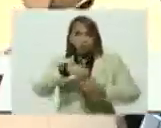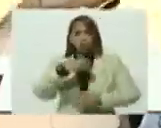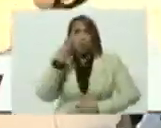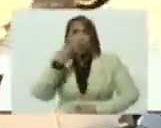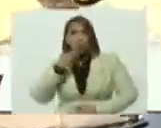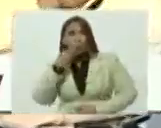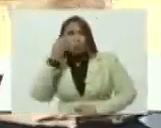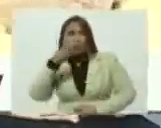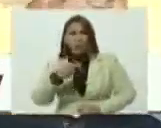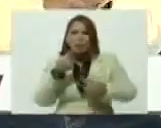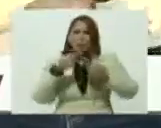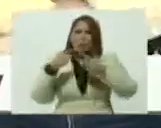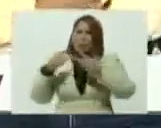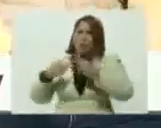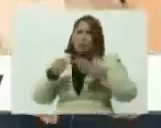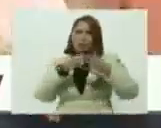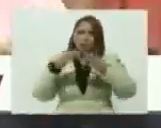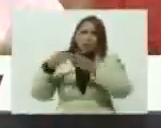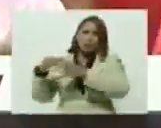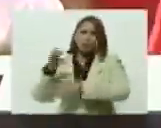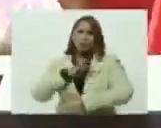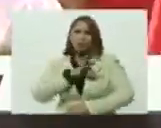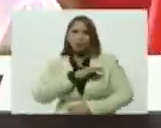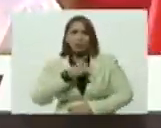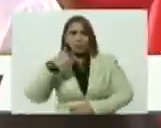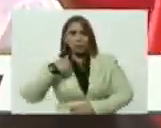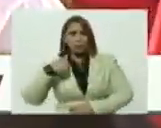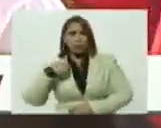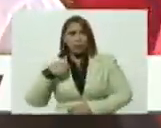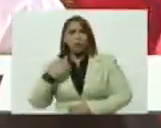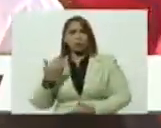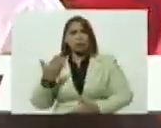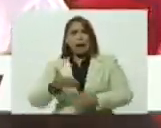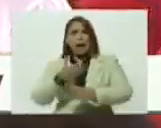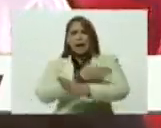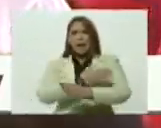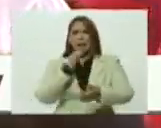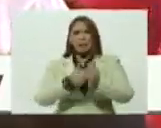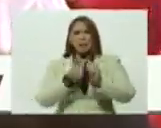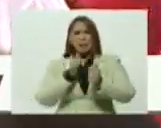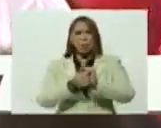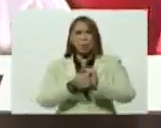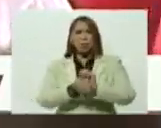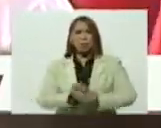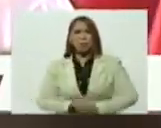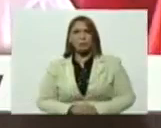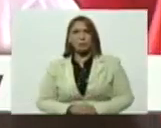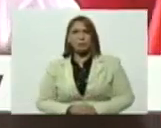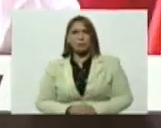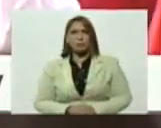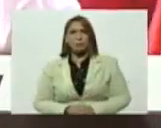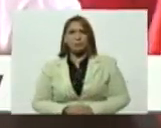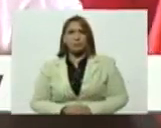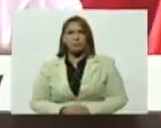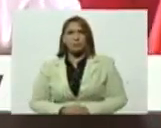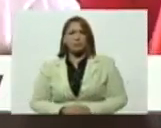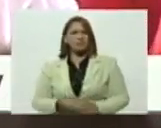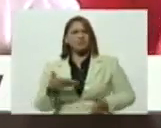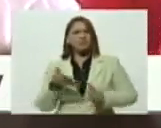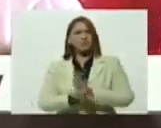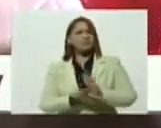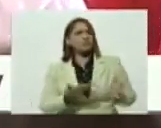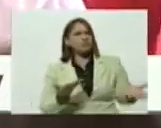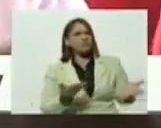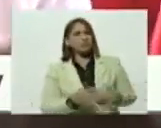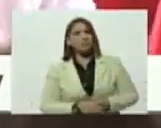hemos estado en los diferentes sectores sociales. Yo vengo del deporte, presidente. En ese momento... ¿Vienes del deporte? Sí. ¿Cómo es eso? Cuéntame.